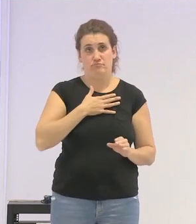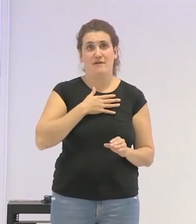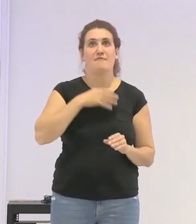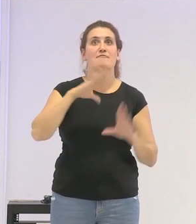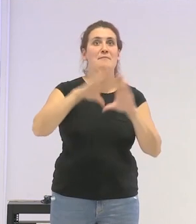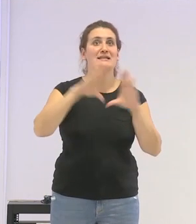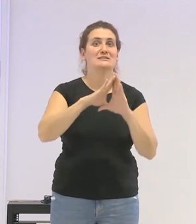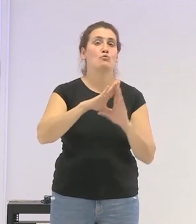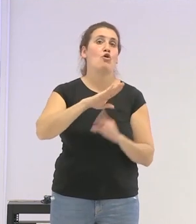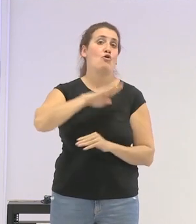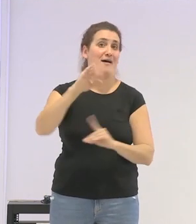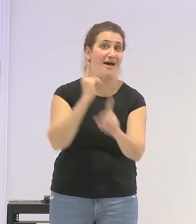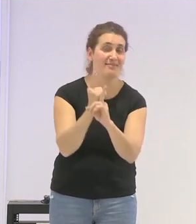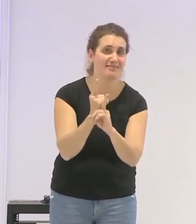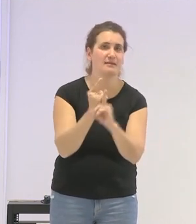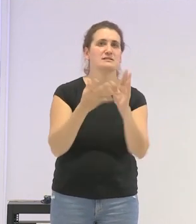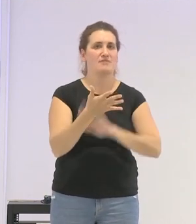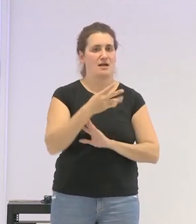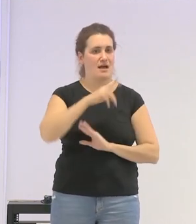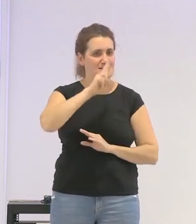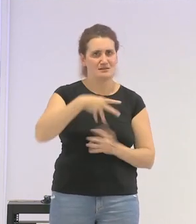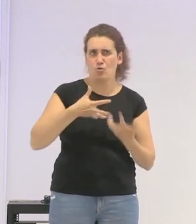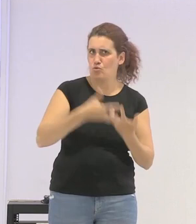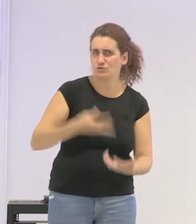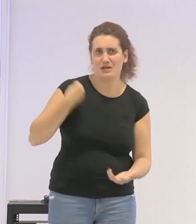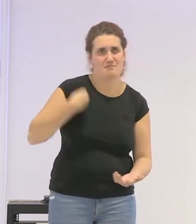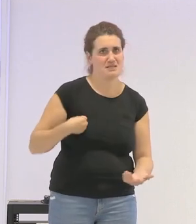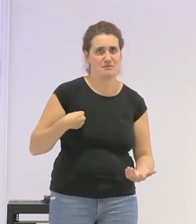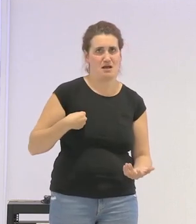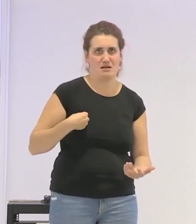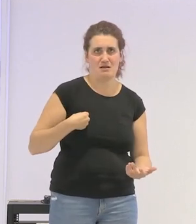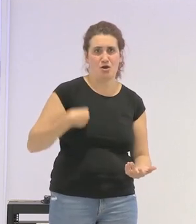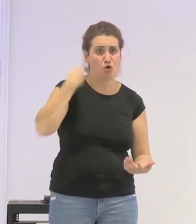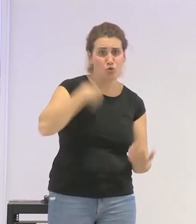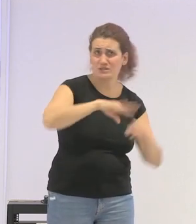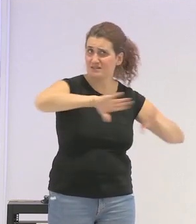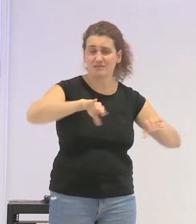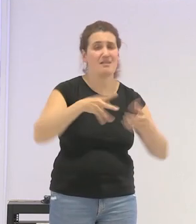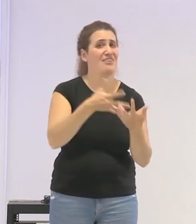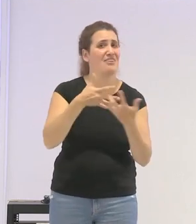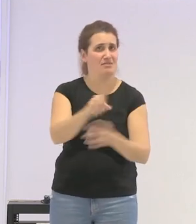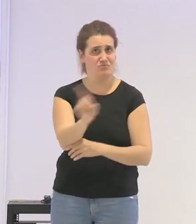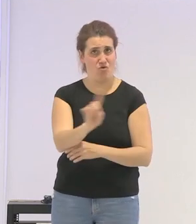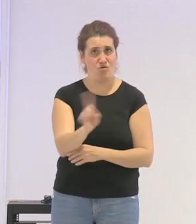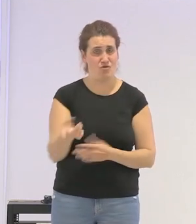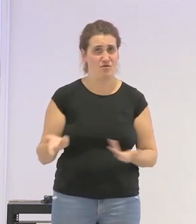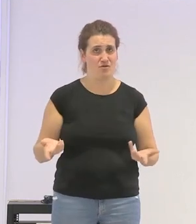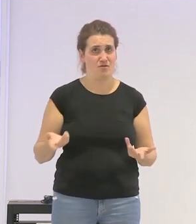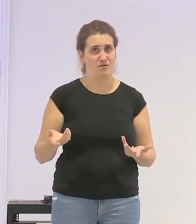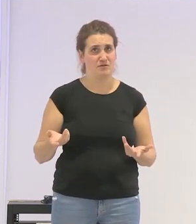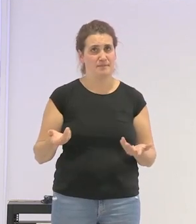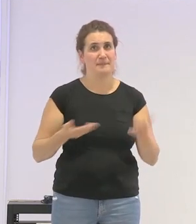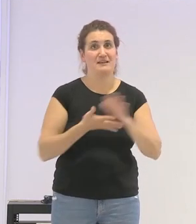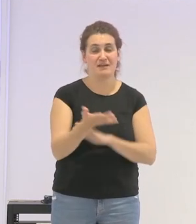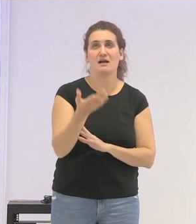debería reconocer que es parte de la misma lucha, que no son luchas diferenciadas, ¿no? Entonces, tenemos que ver cómo